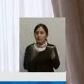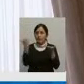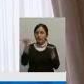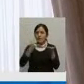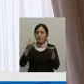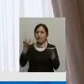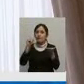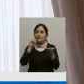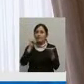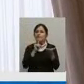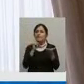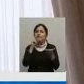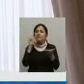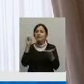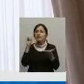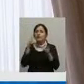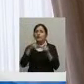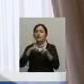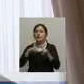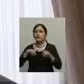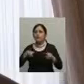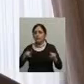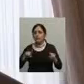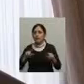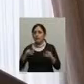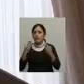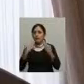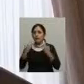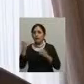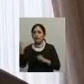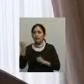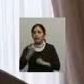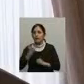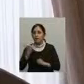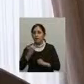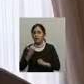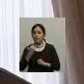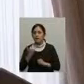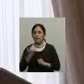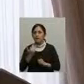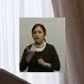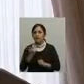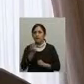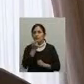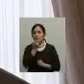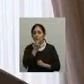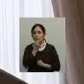se usa en las baterías y todo.